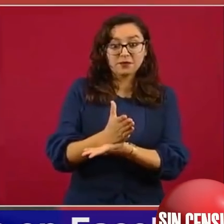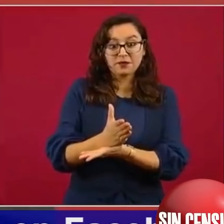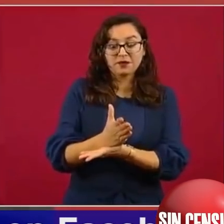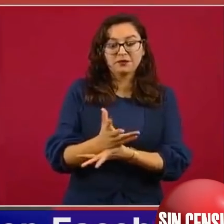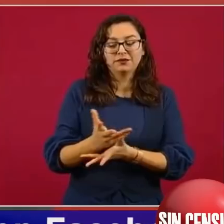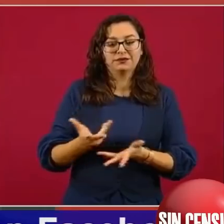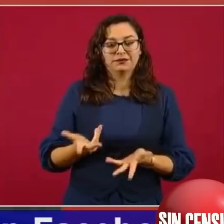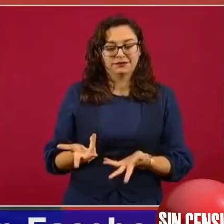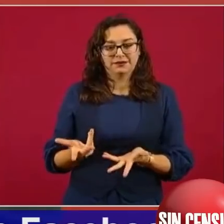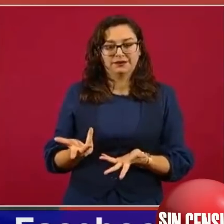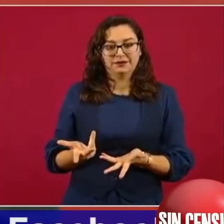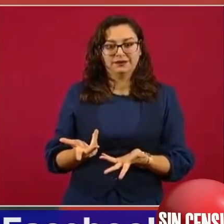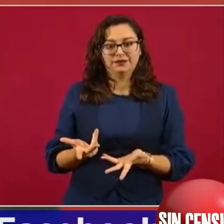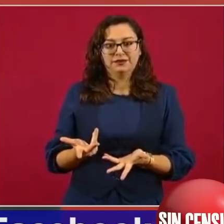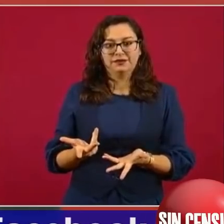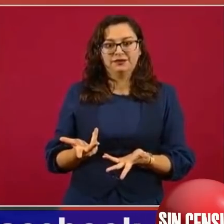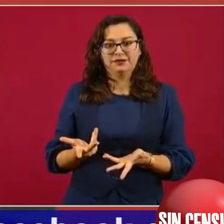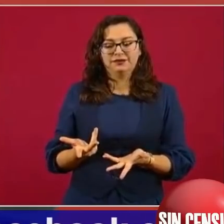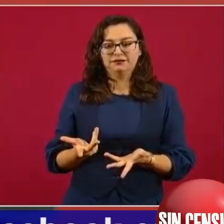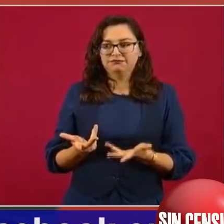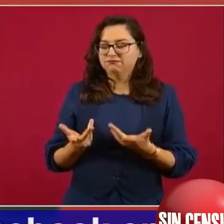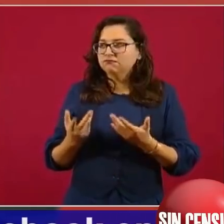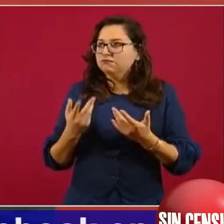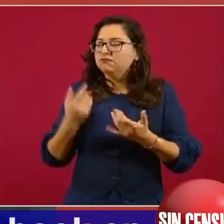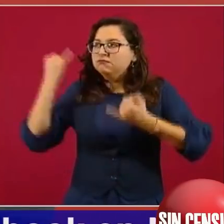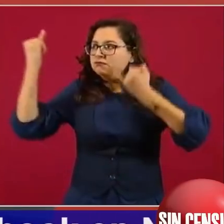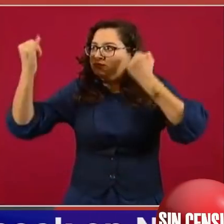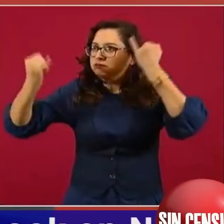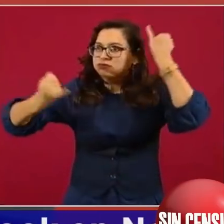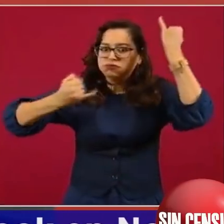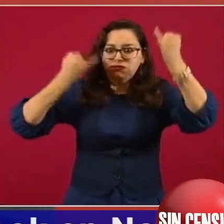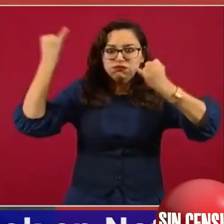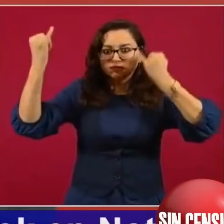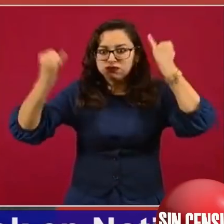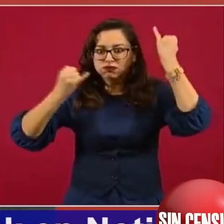y hubo mucho ruido.